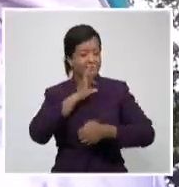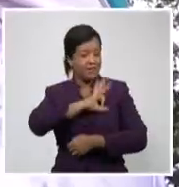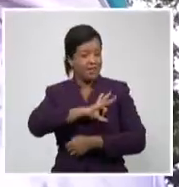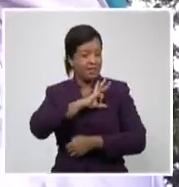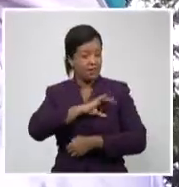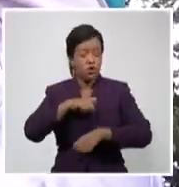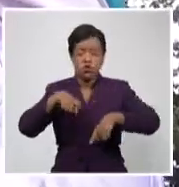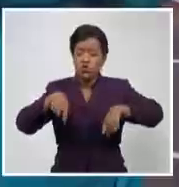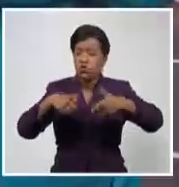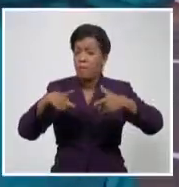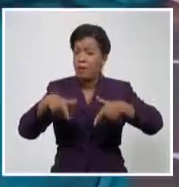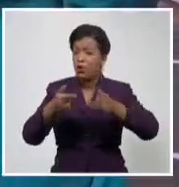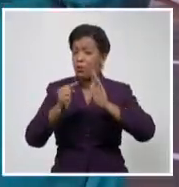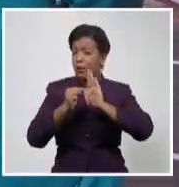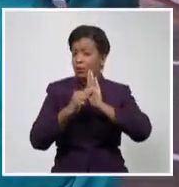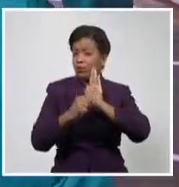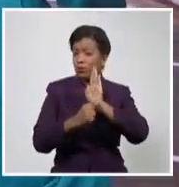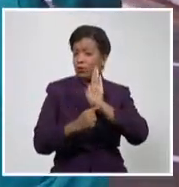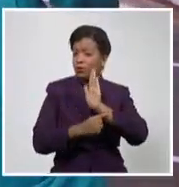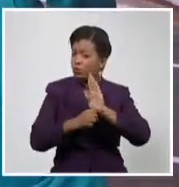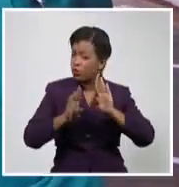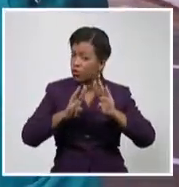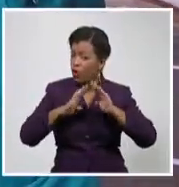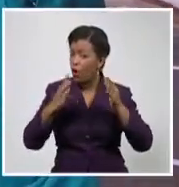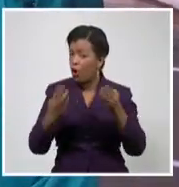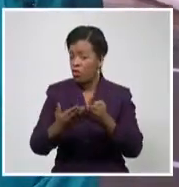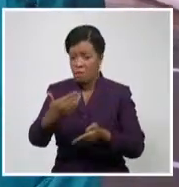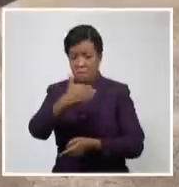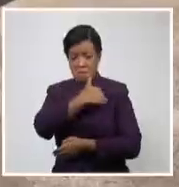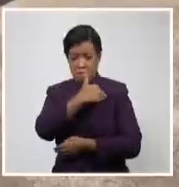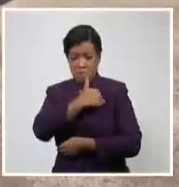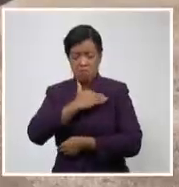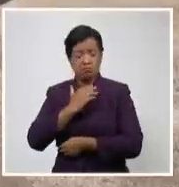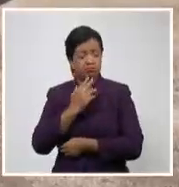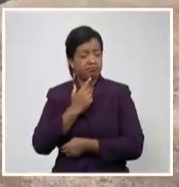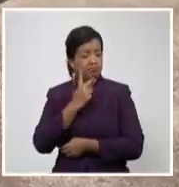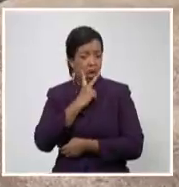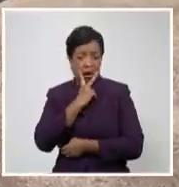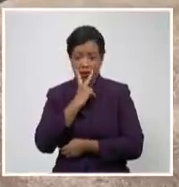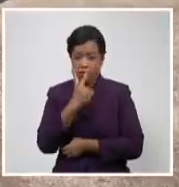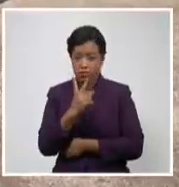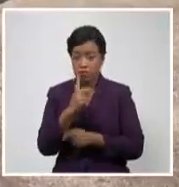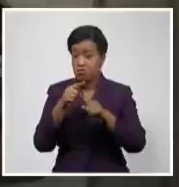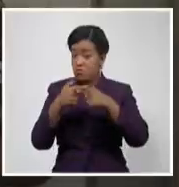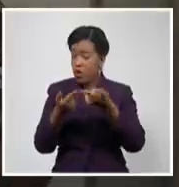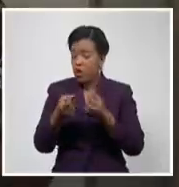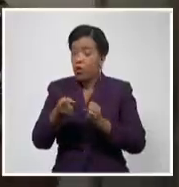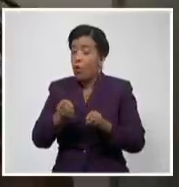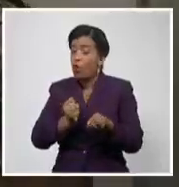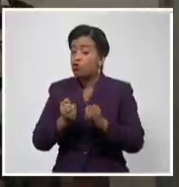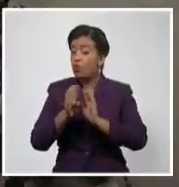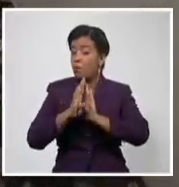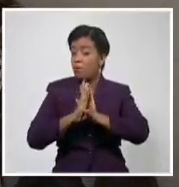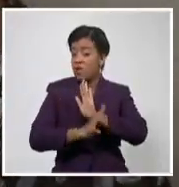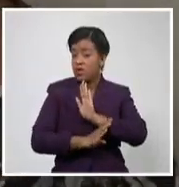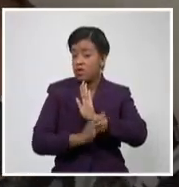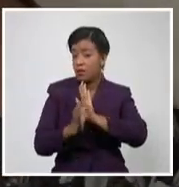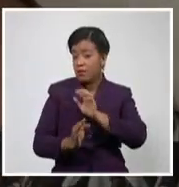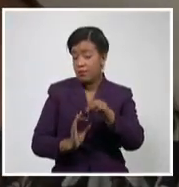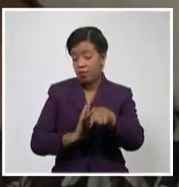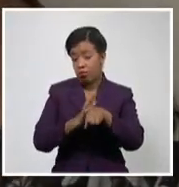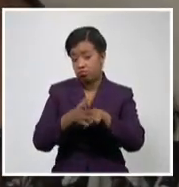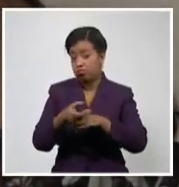cada paso indicado en la unidad militar que les acoge con satisfacción, pues hay estricto control de las medidas sanitarias para